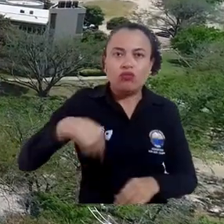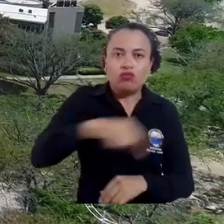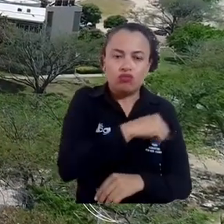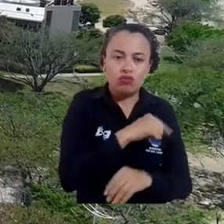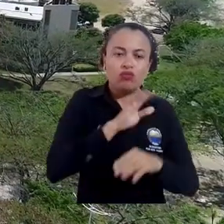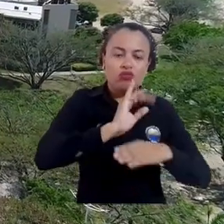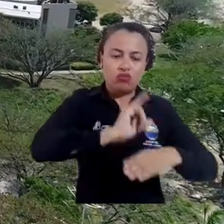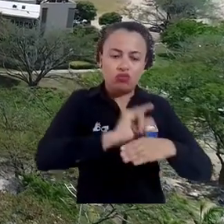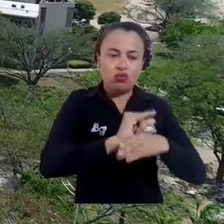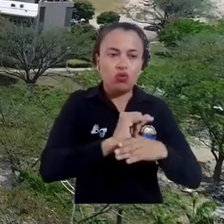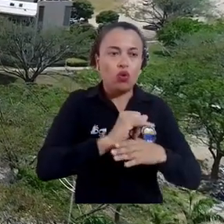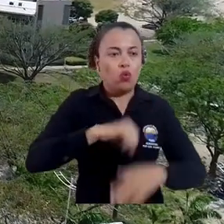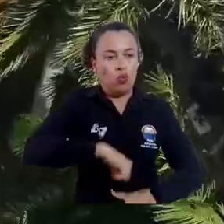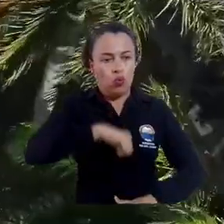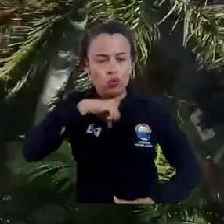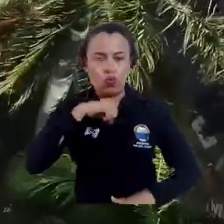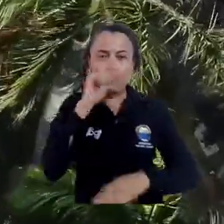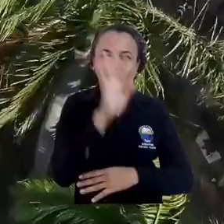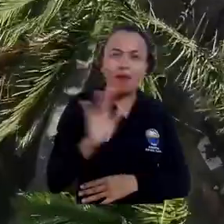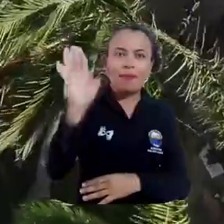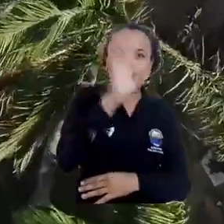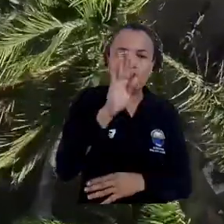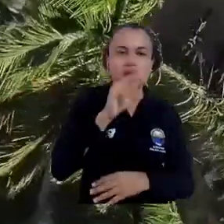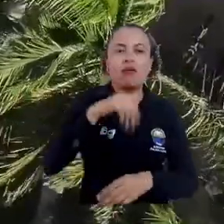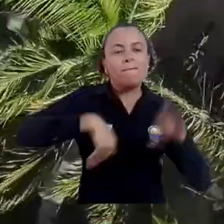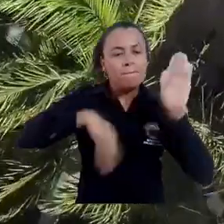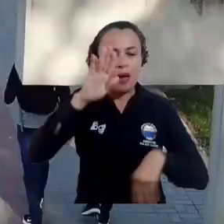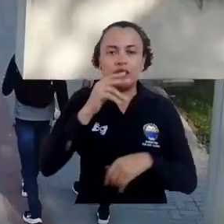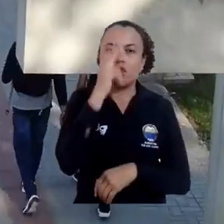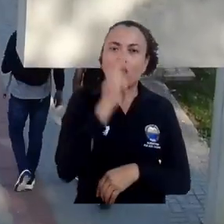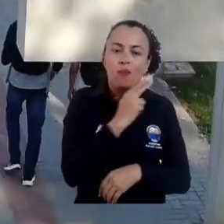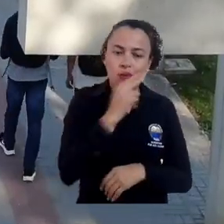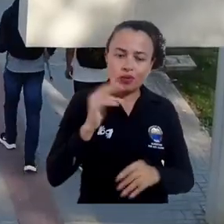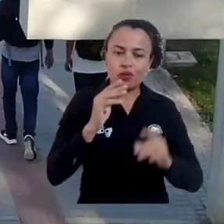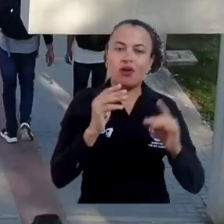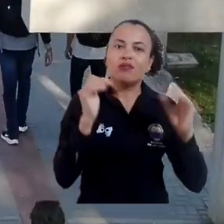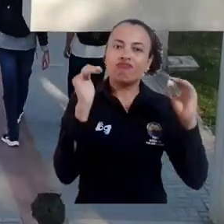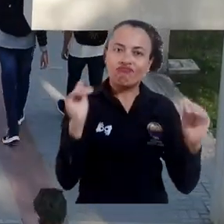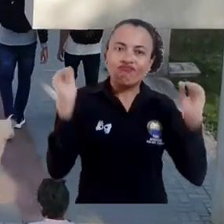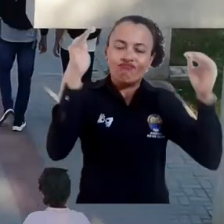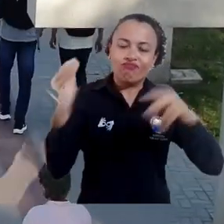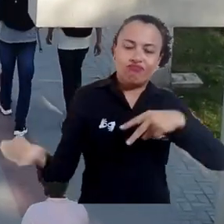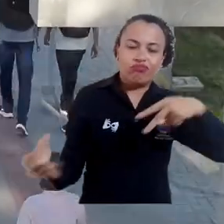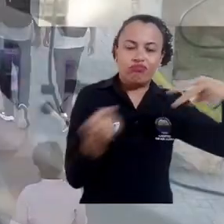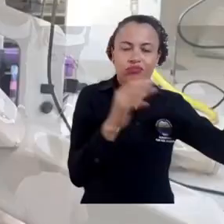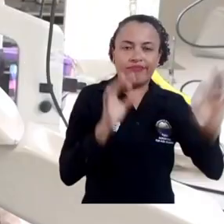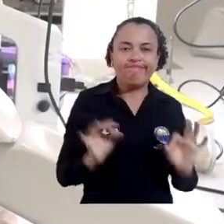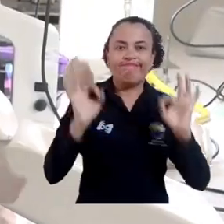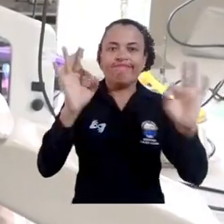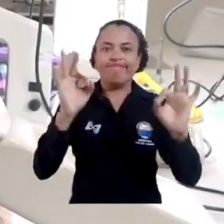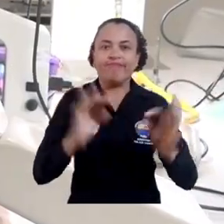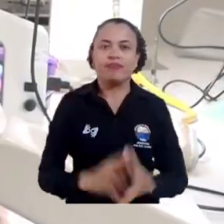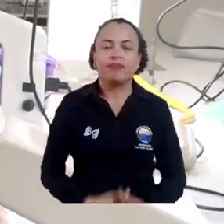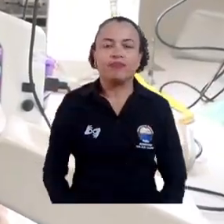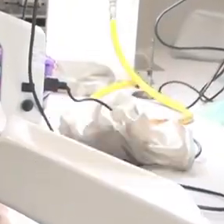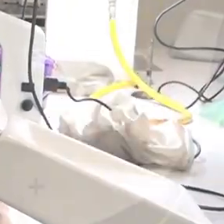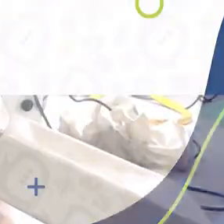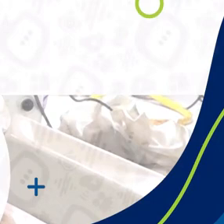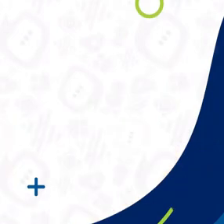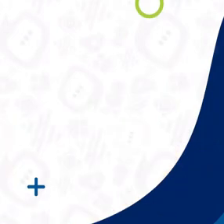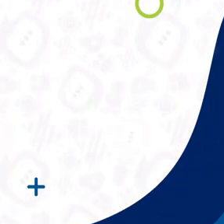Solo una muestra de que somos la institución orgullo del departamento y más comprometida con una educación superior de